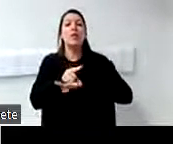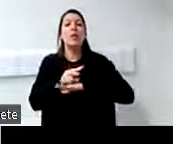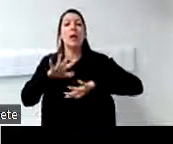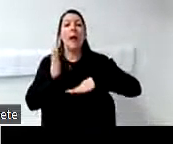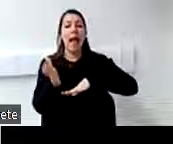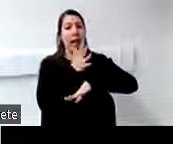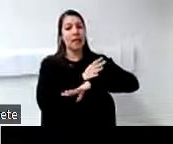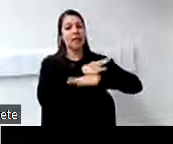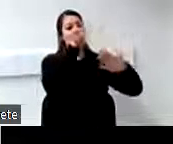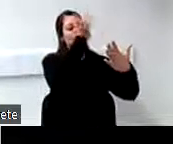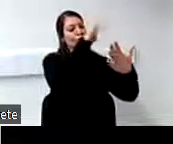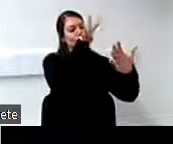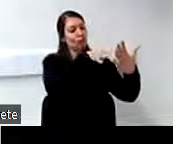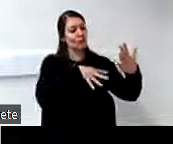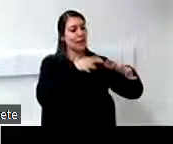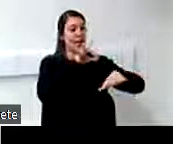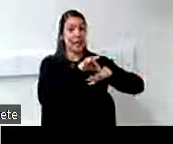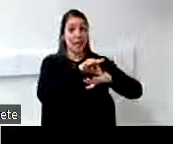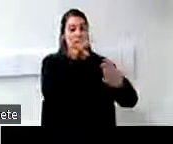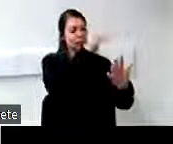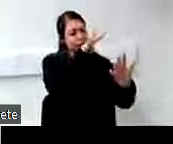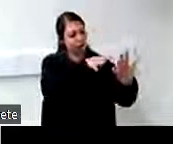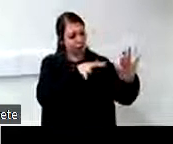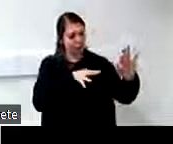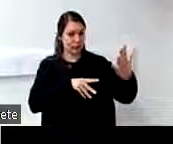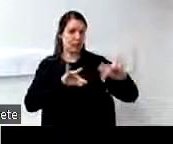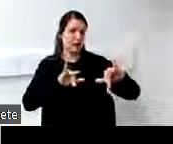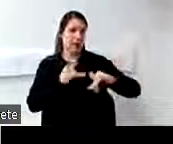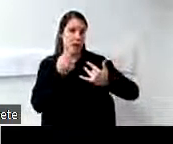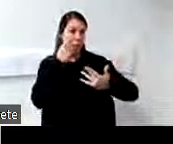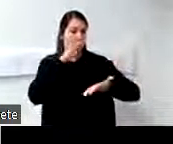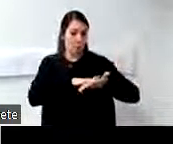está referenciado, está supervisado